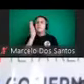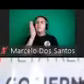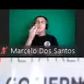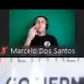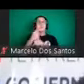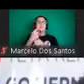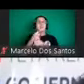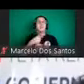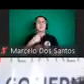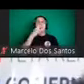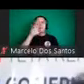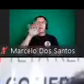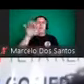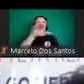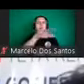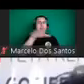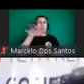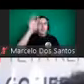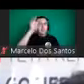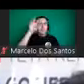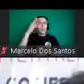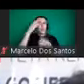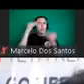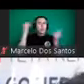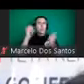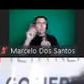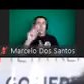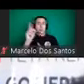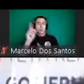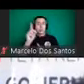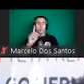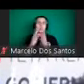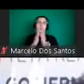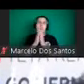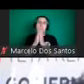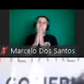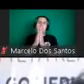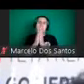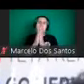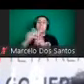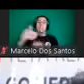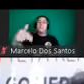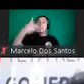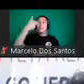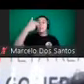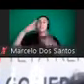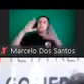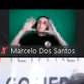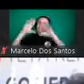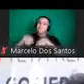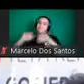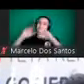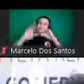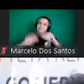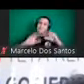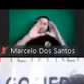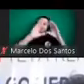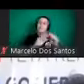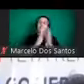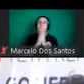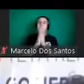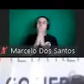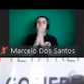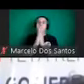quiero hacerles recordar, por favor, que apaguen sus cámaras para que el compañero que está